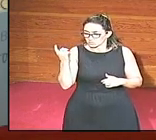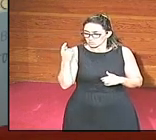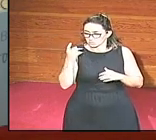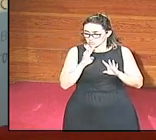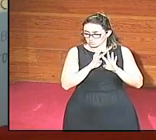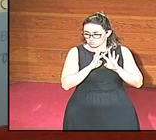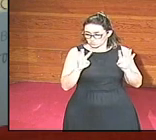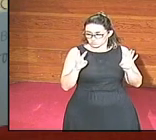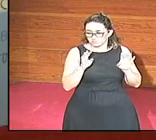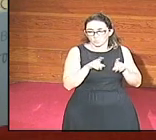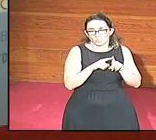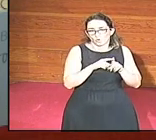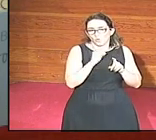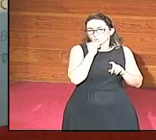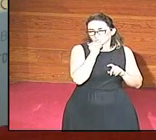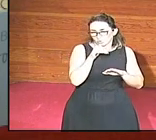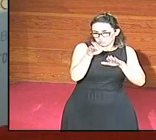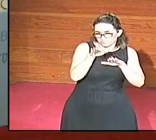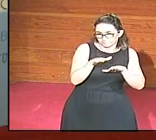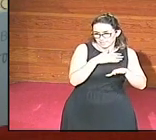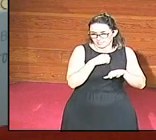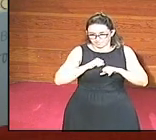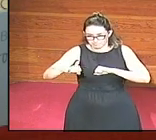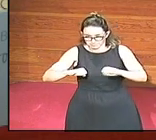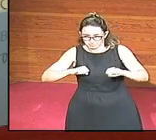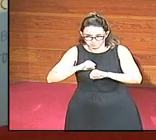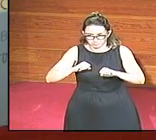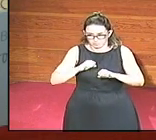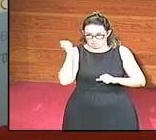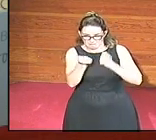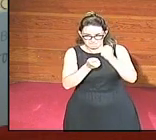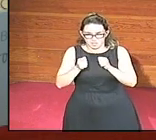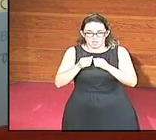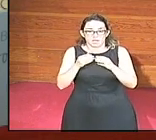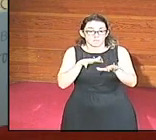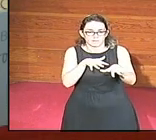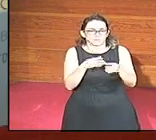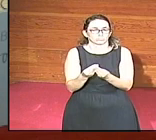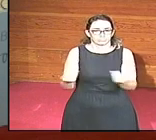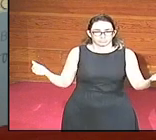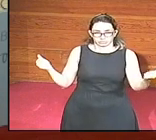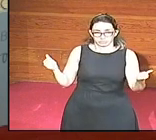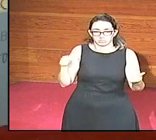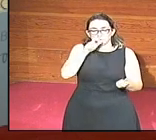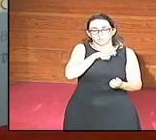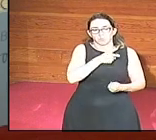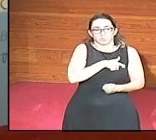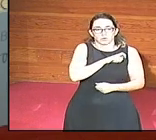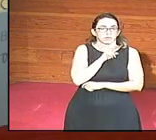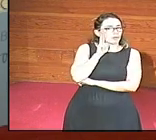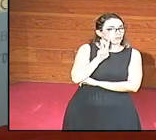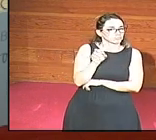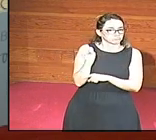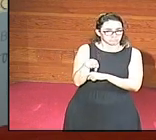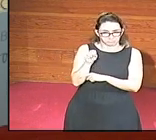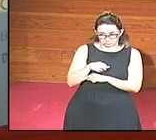saboteadores prorrusos que básicamente disolvieron la manifestación a hostias ante la pasividad de la policía.